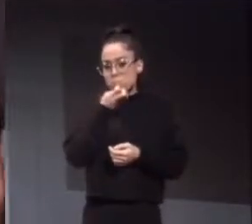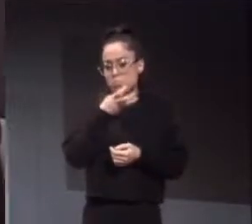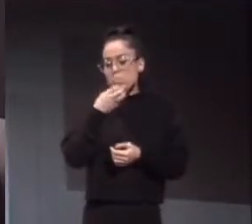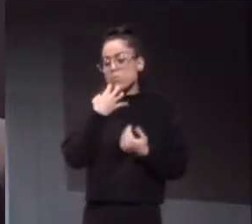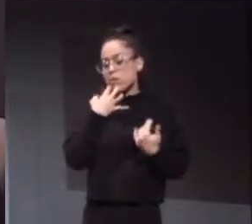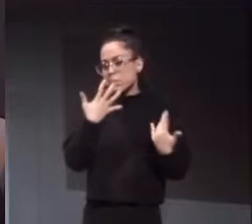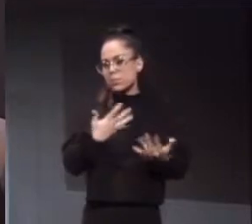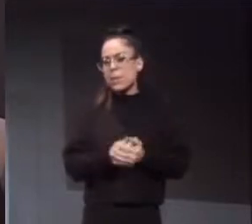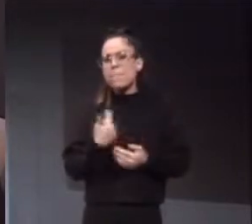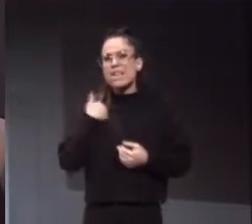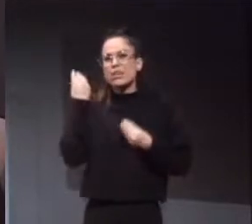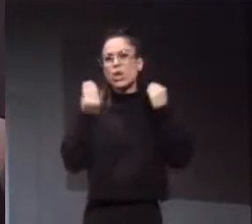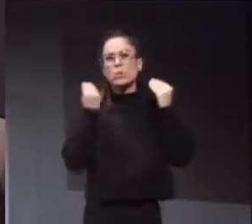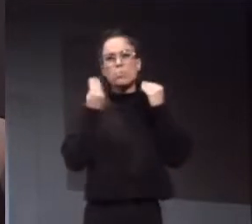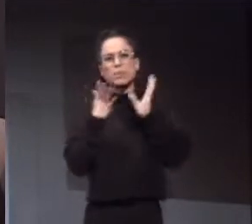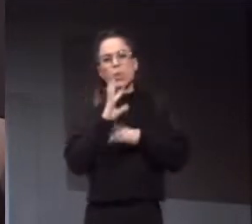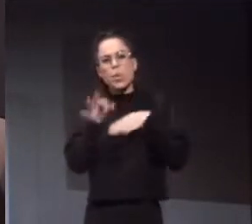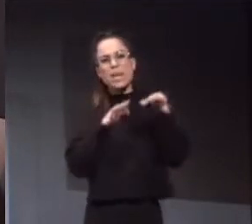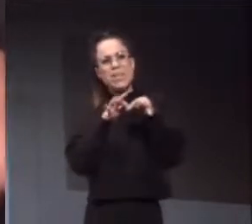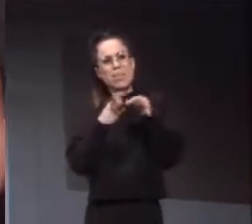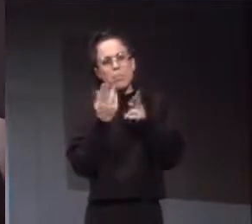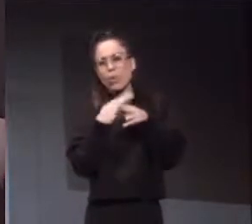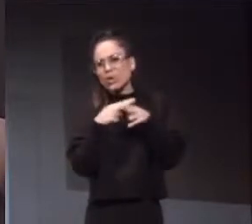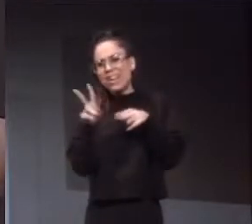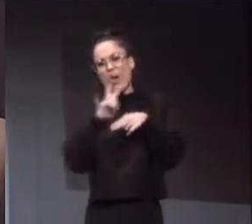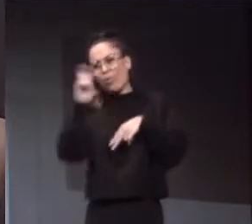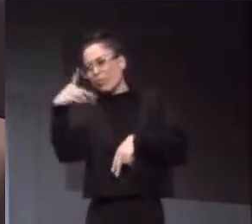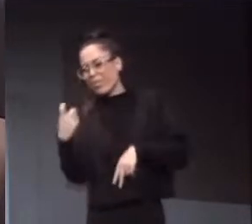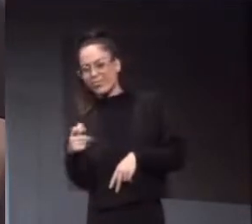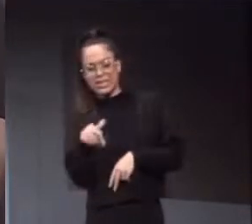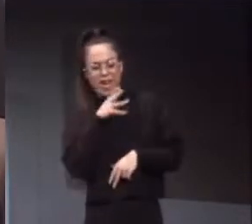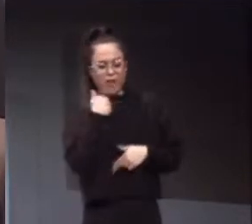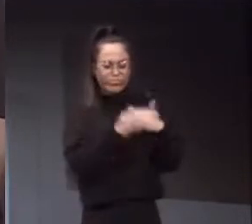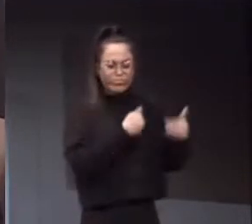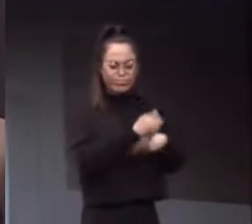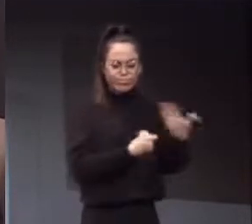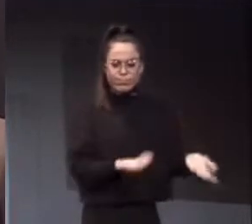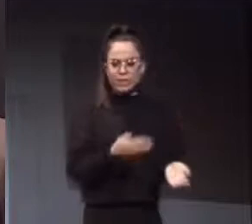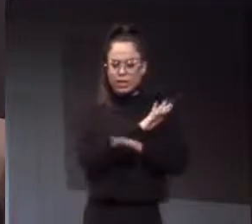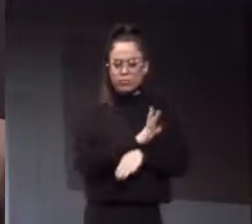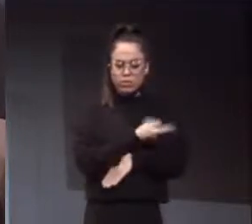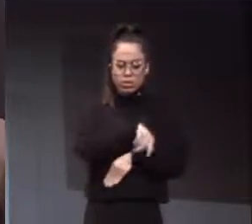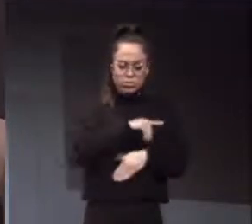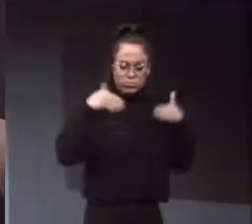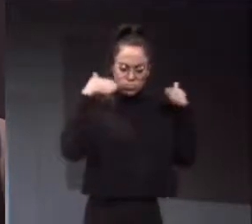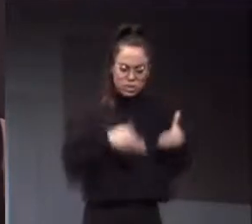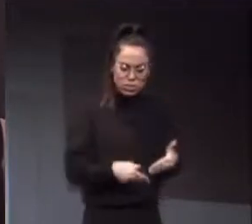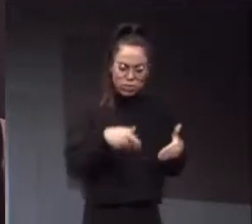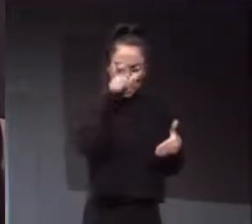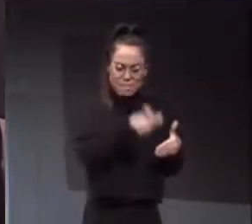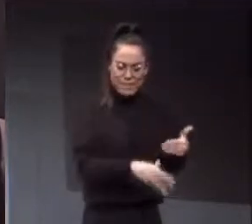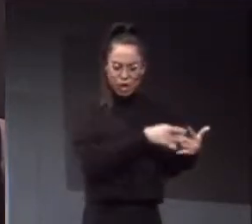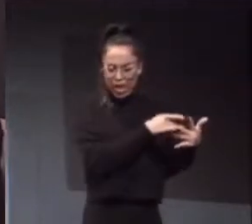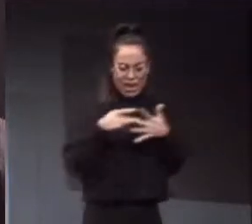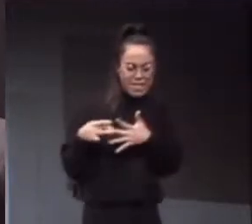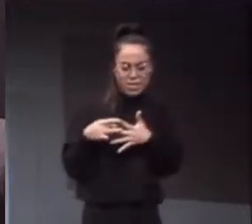creo que hoy sea la forma organización política que hace falta porque inevitablemente sigue pesando mucho la figura del líder personal la